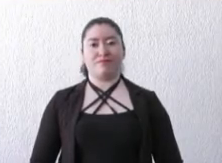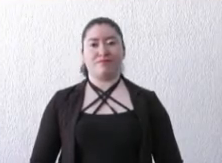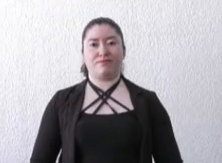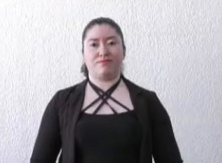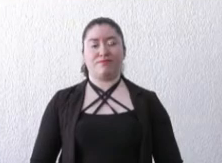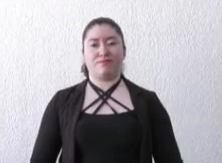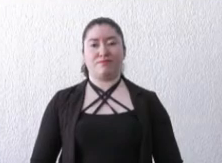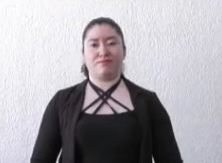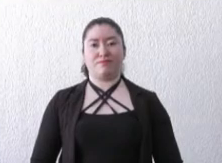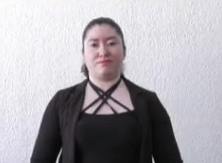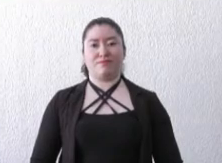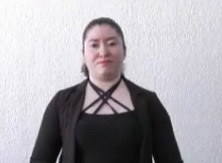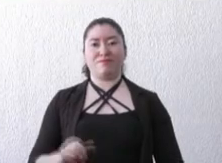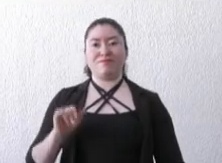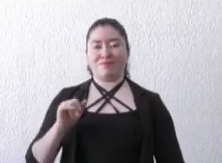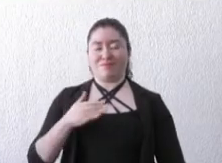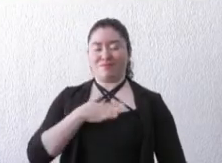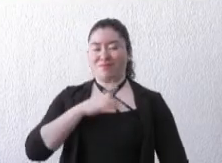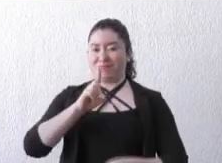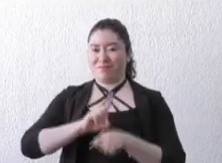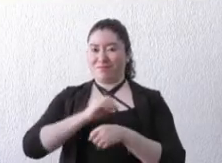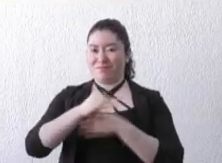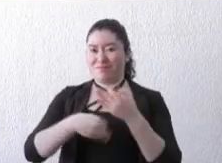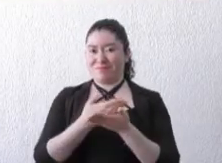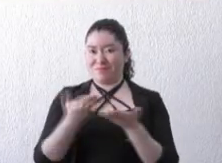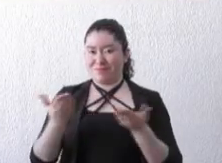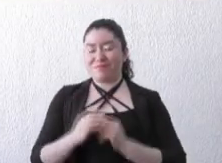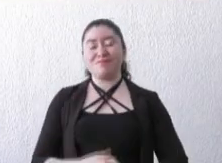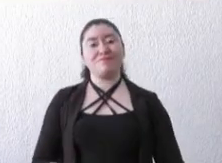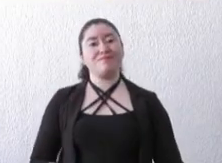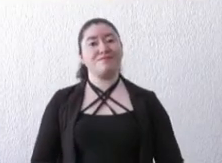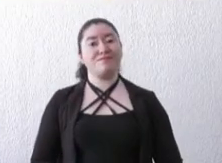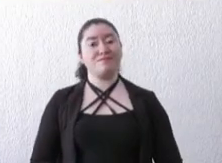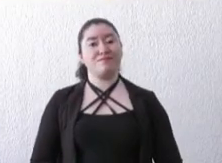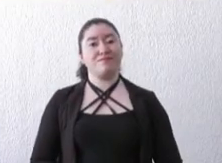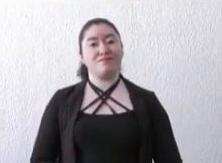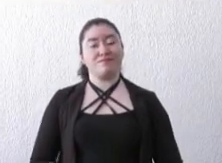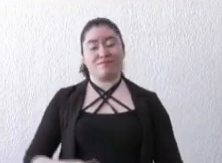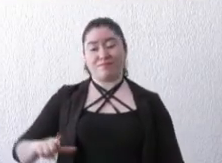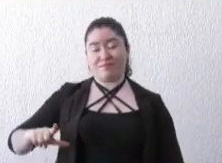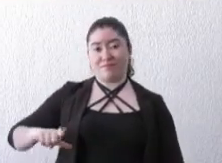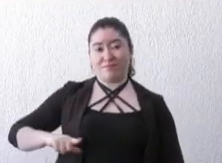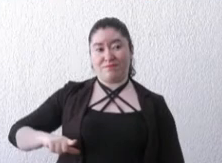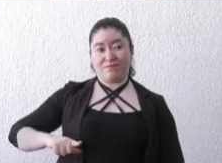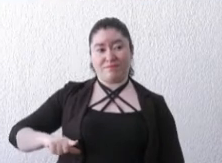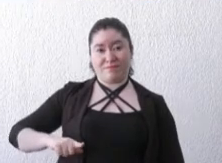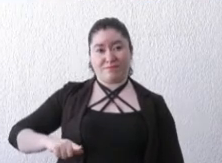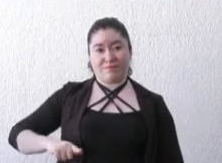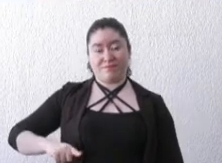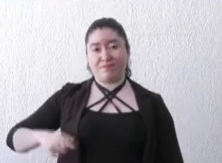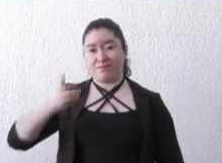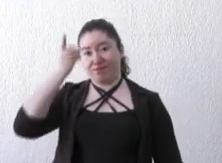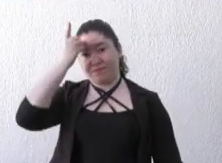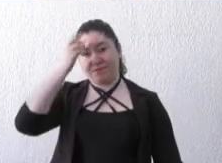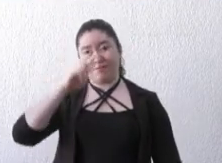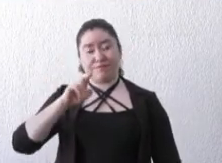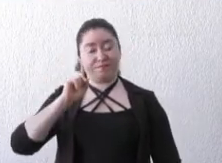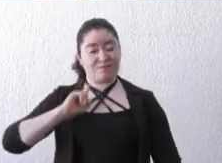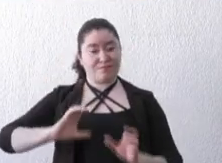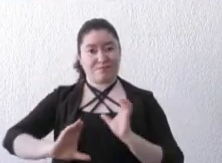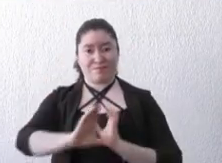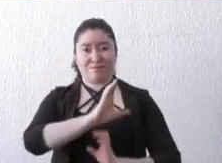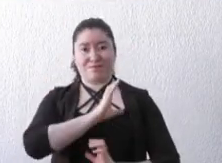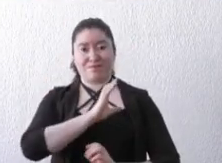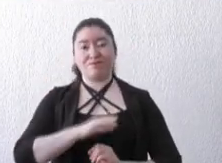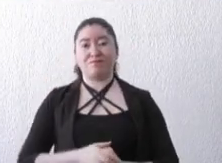Bueno, sí, buenos días a todos, buenos días, jefa de gobierno, buenos días, secretaria. Realmente estoy